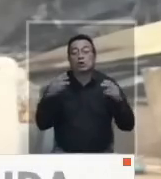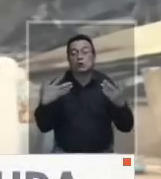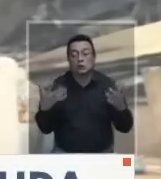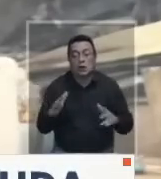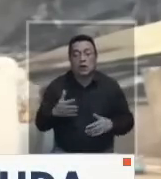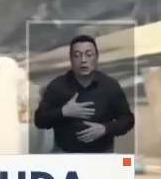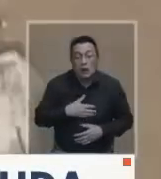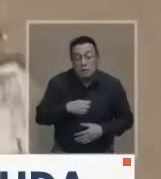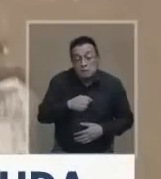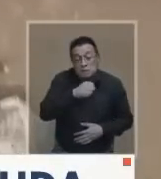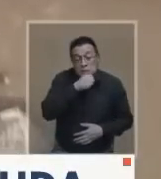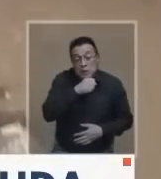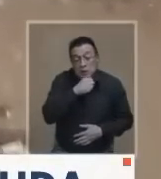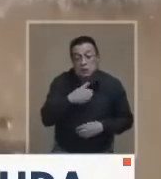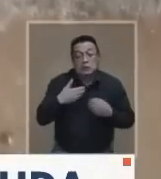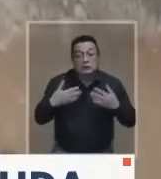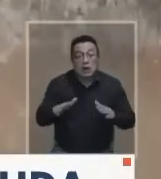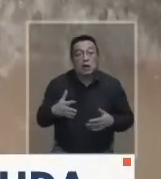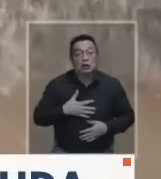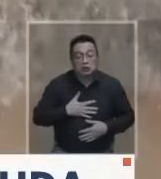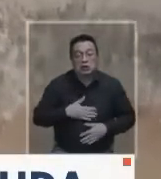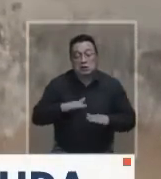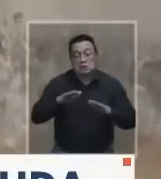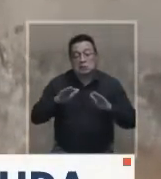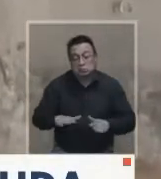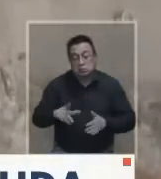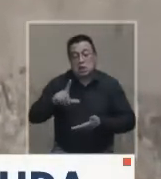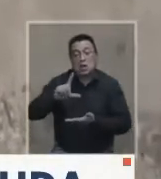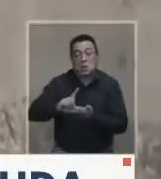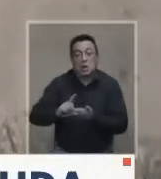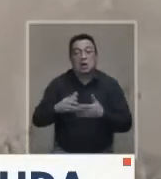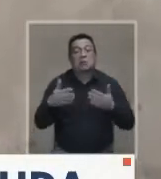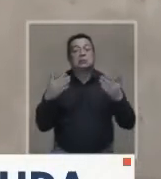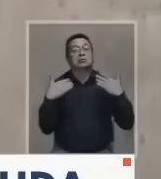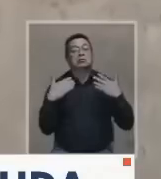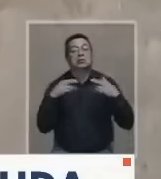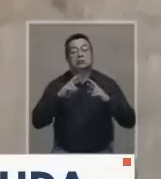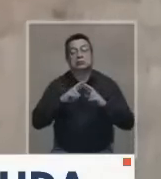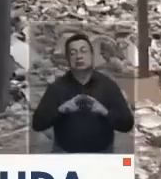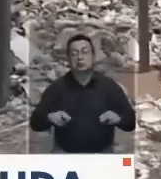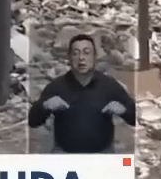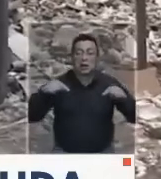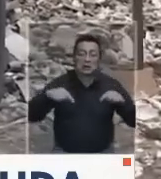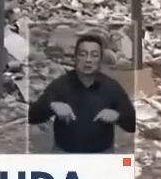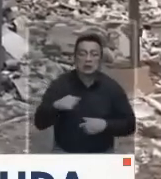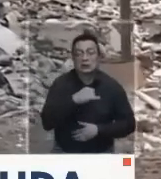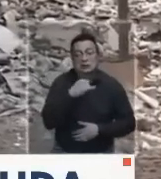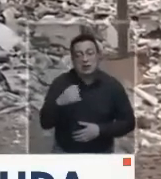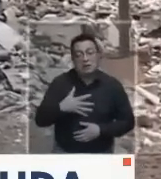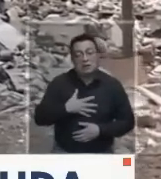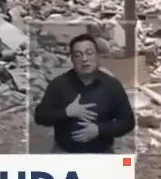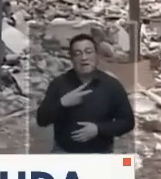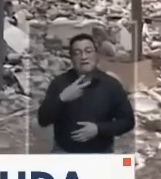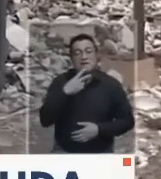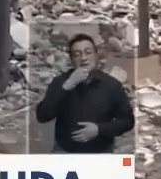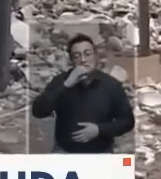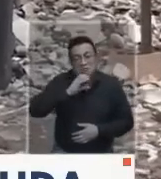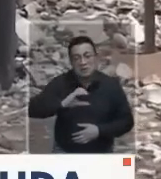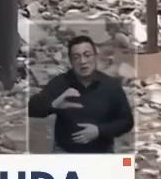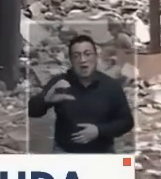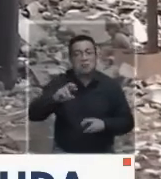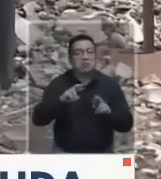estoy avanzada en edad quise quedarme con este lugar relajadamente lo que siempre Uno desea vivir en el campo